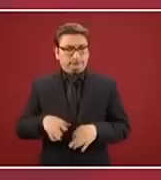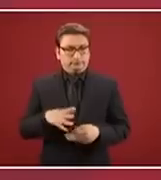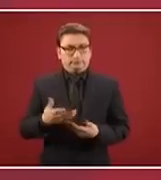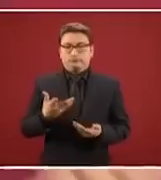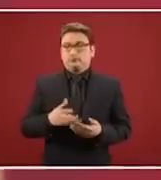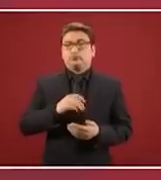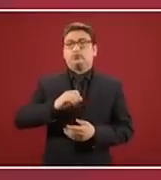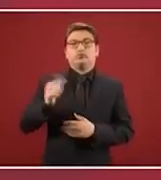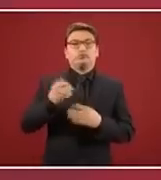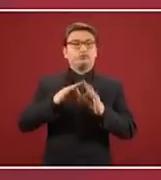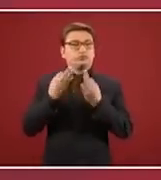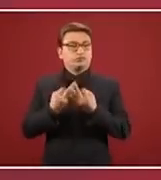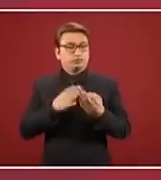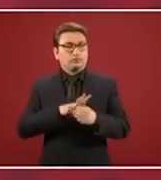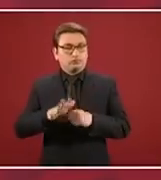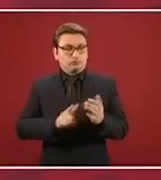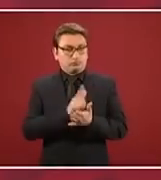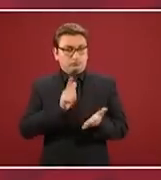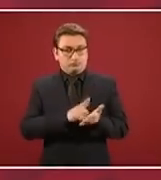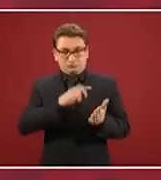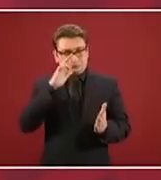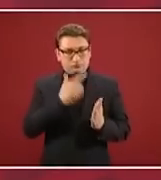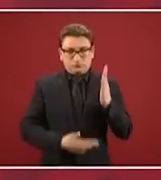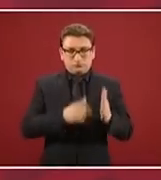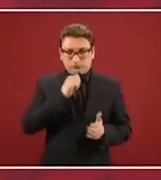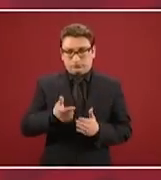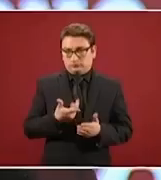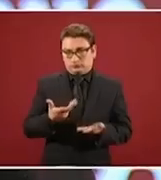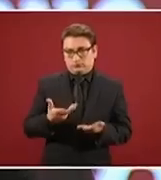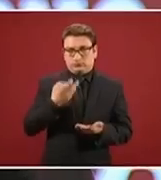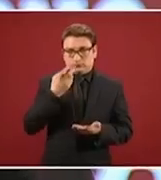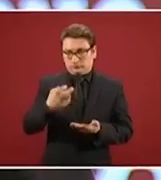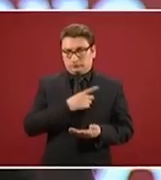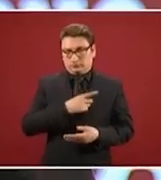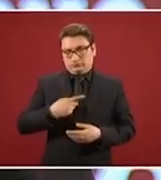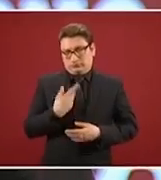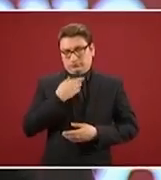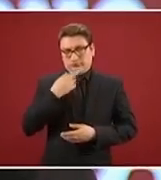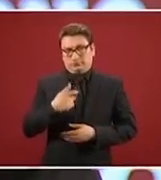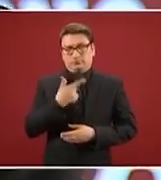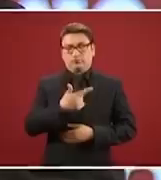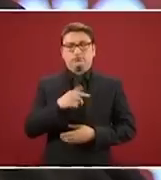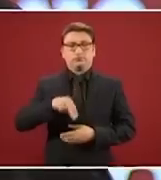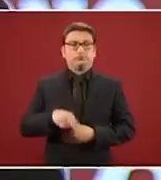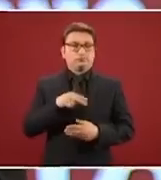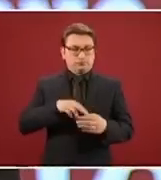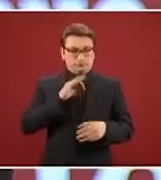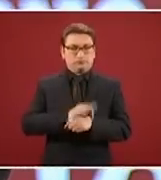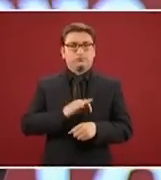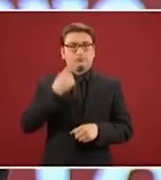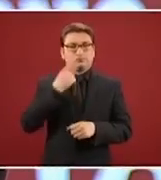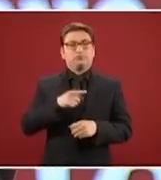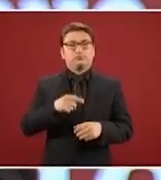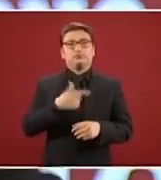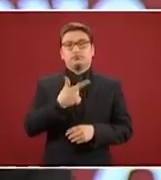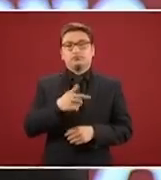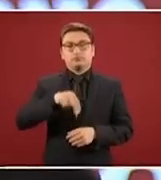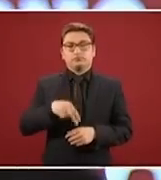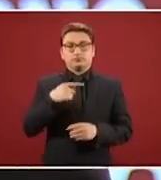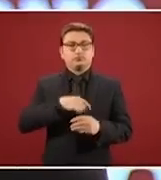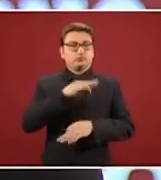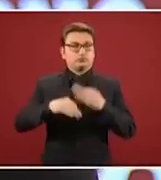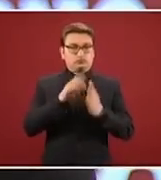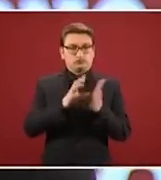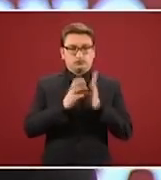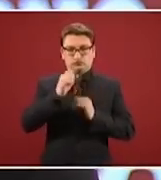alterno que violemos la ley de mexico no se creó la guardia nacional para hacerlo valer o no protestamos todos cumplida se cumple la constitución